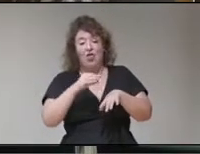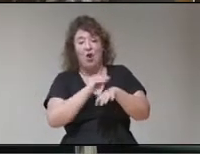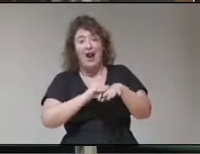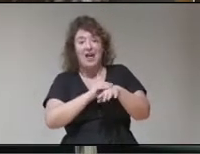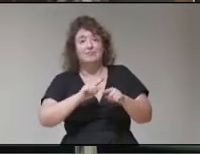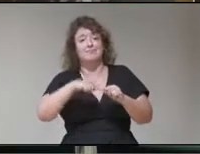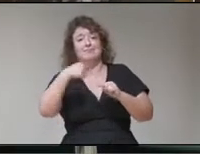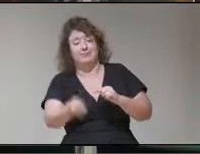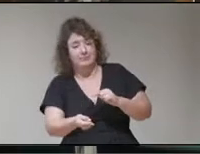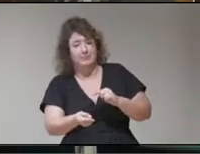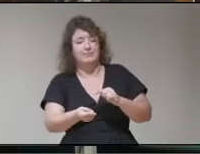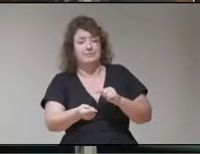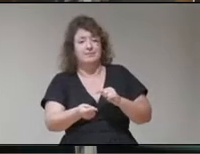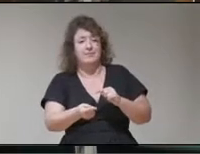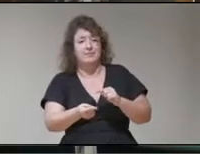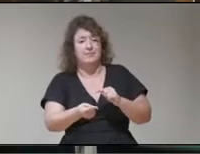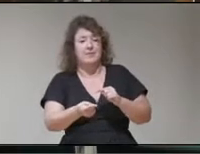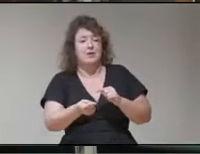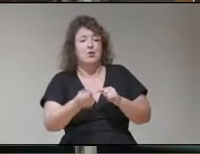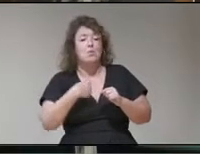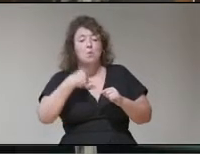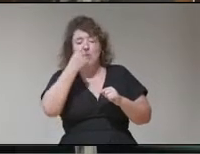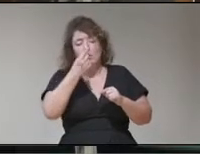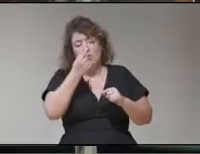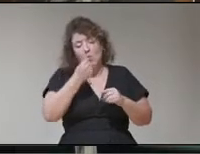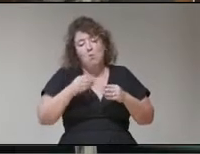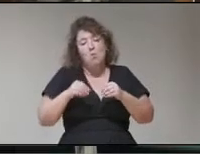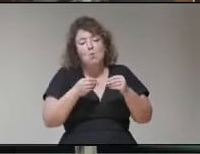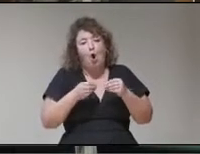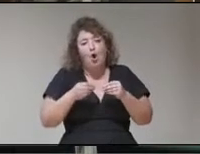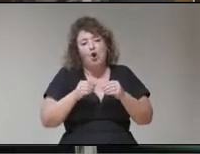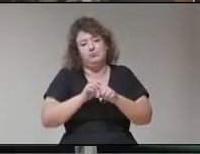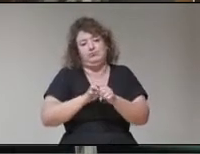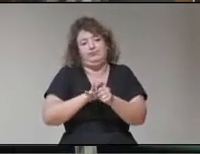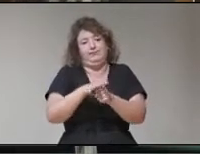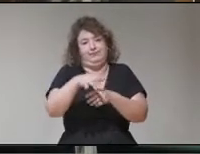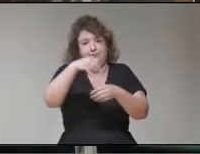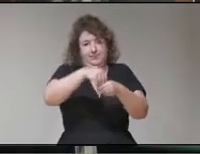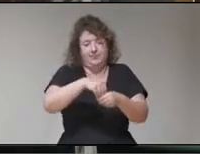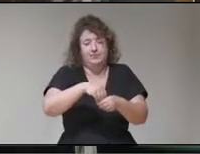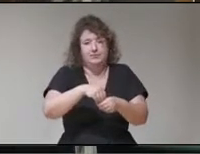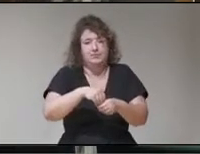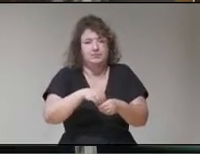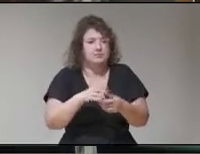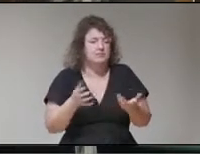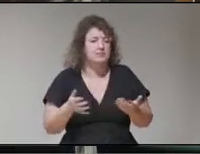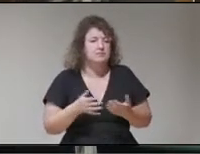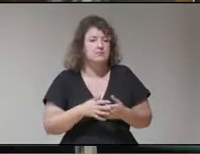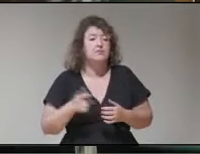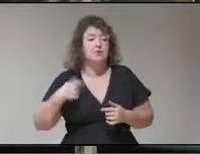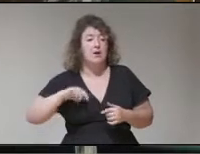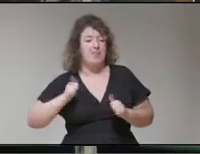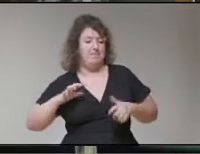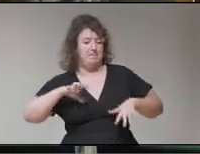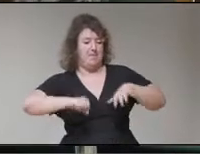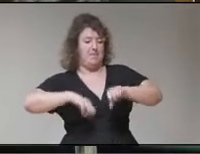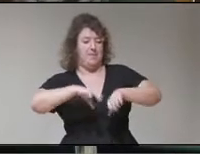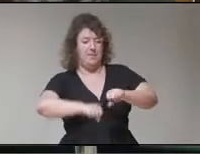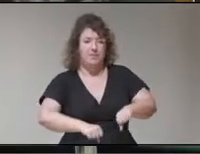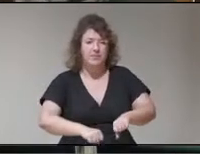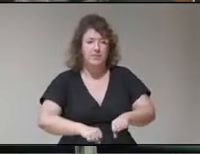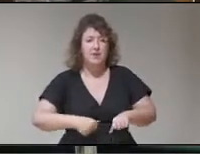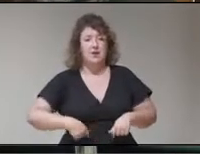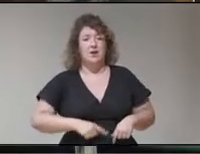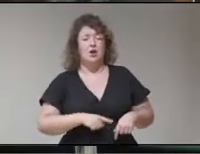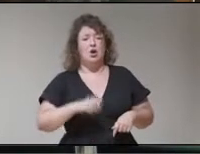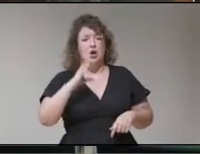van a penetrar a través del moco y van a llegar a la mucosa. Y entonces se van a encontrar con los colonocitos. Entran en el